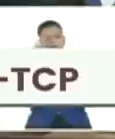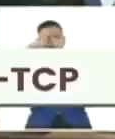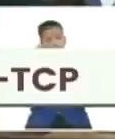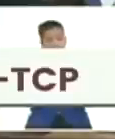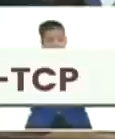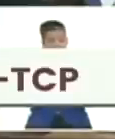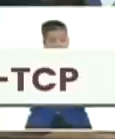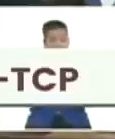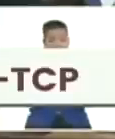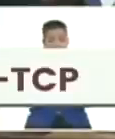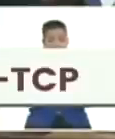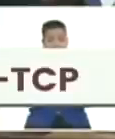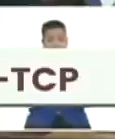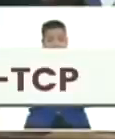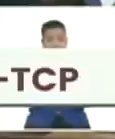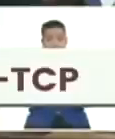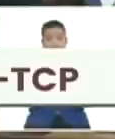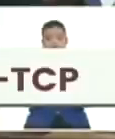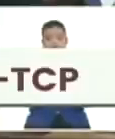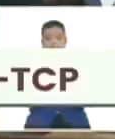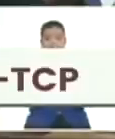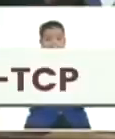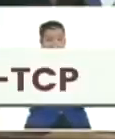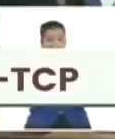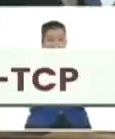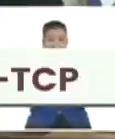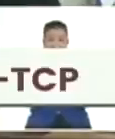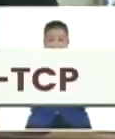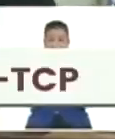pero va a estar corriendo en círculos.